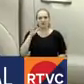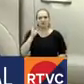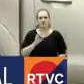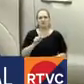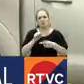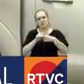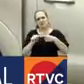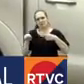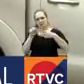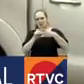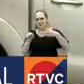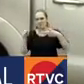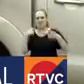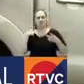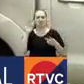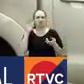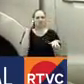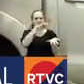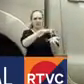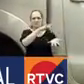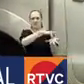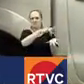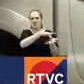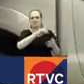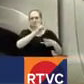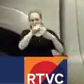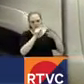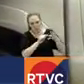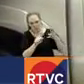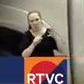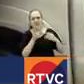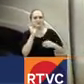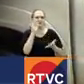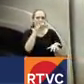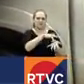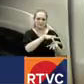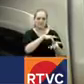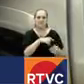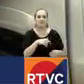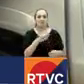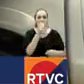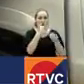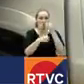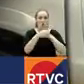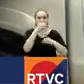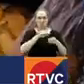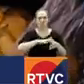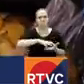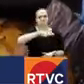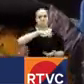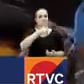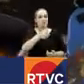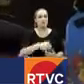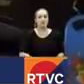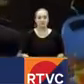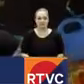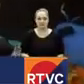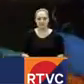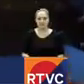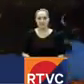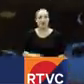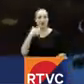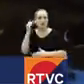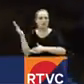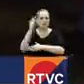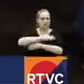2 semanas, más o menos. Entonces, pues, pero sí, cuando vengo, como demasiado, es muy bueno. Su jornada es